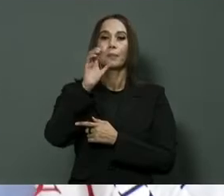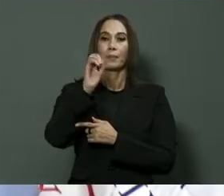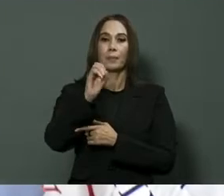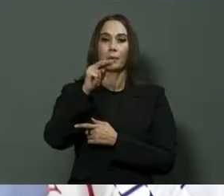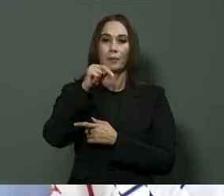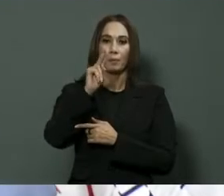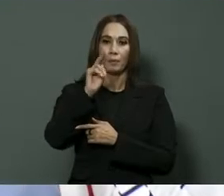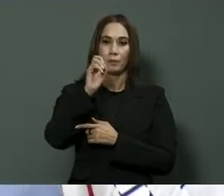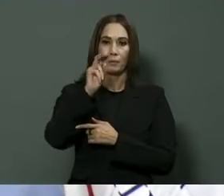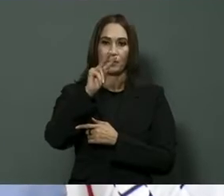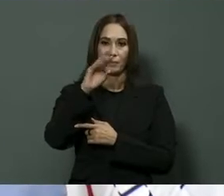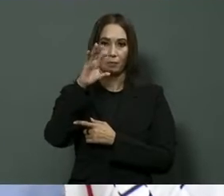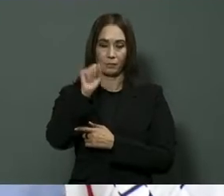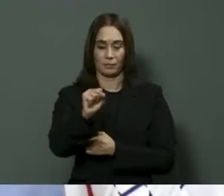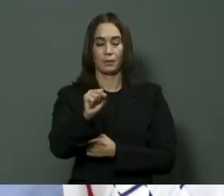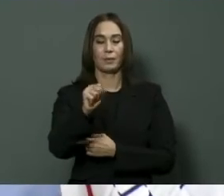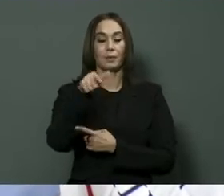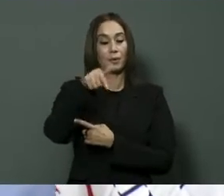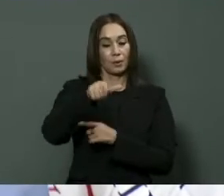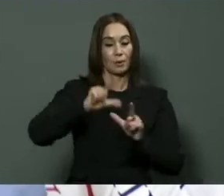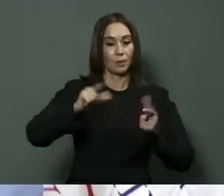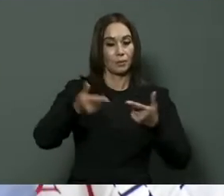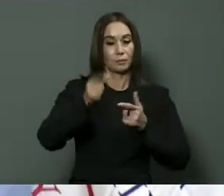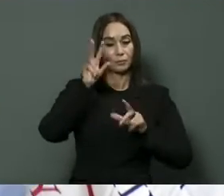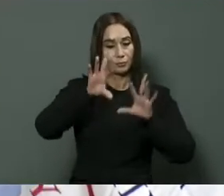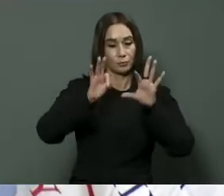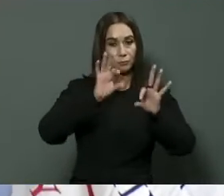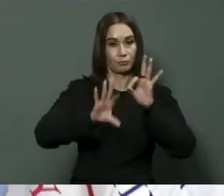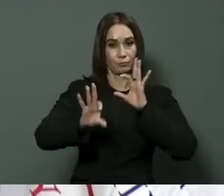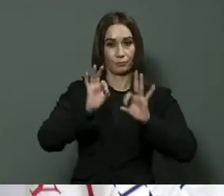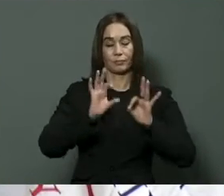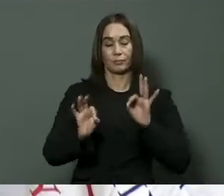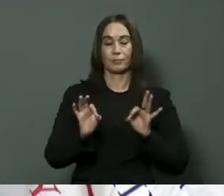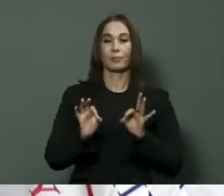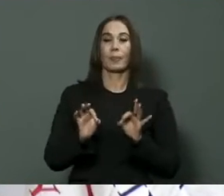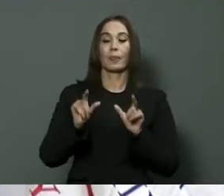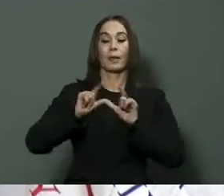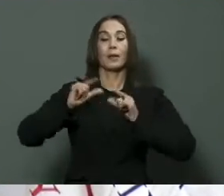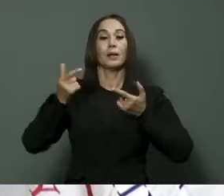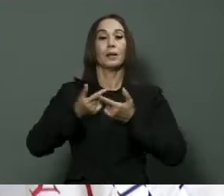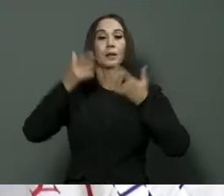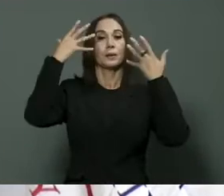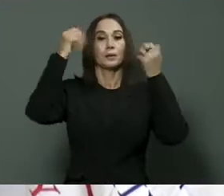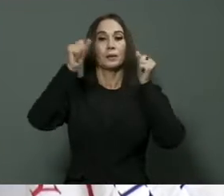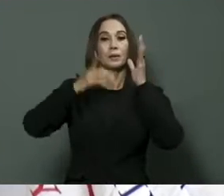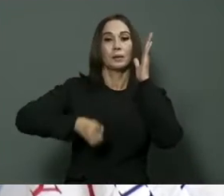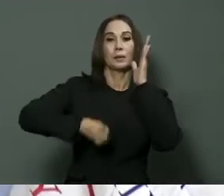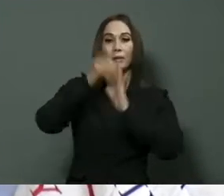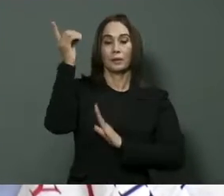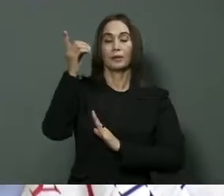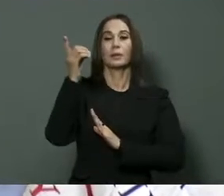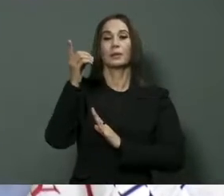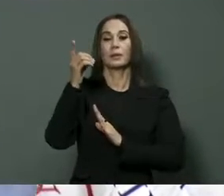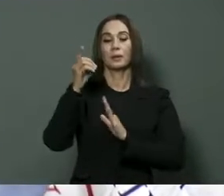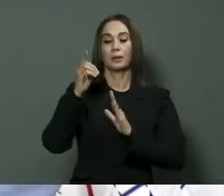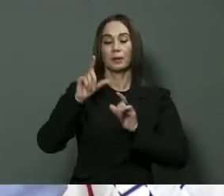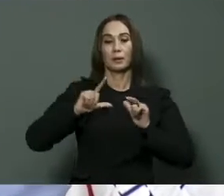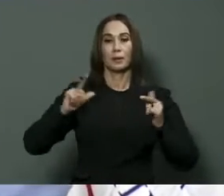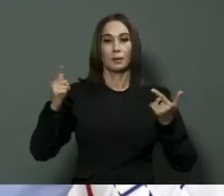a los levantamientos realizados en el territorio. La Comisión Presidencial de Desarrollo